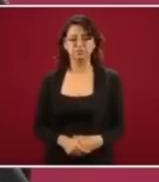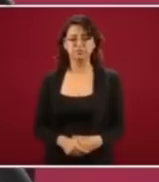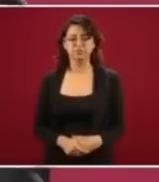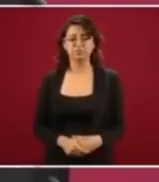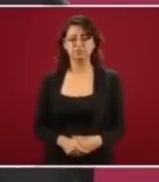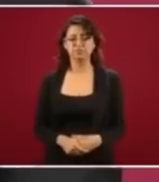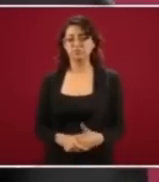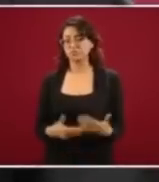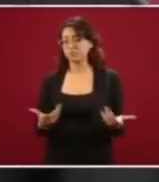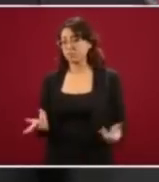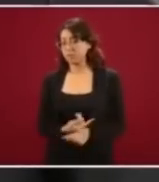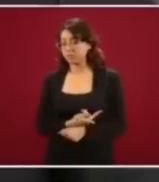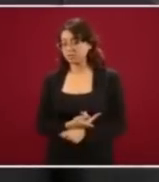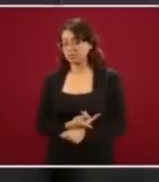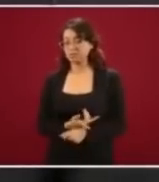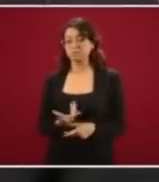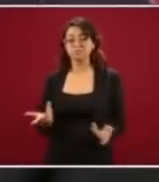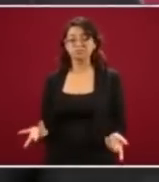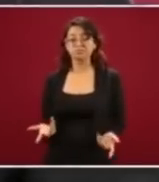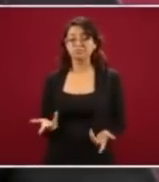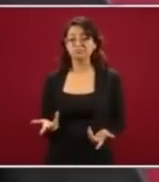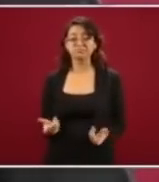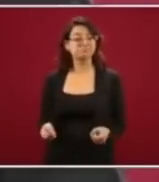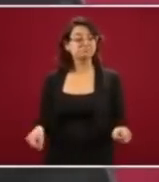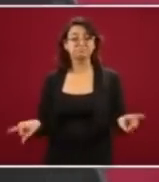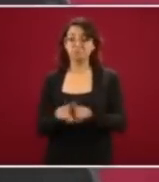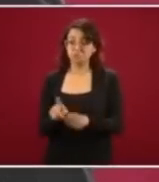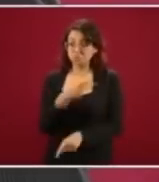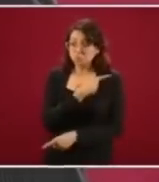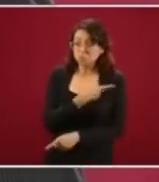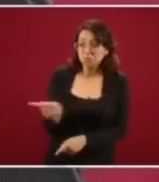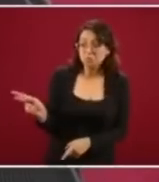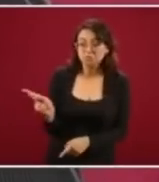¿Y saben? No hay pobreza